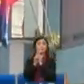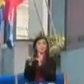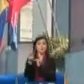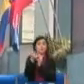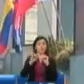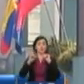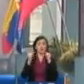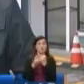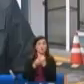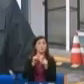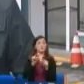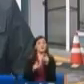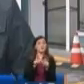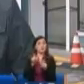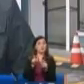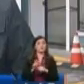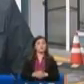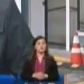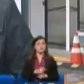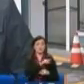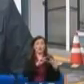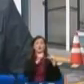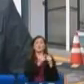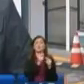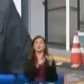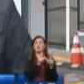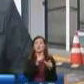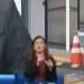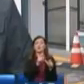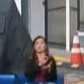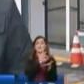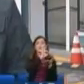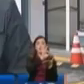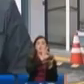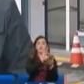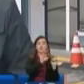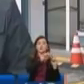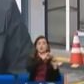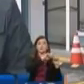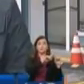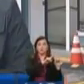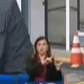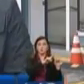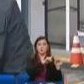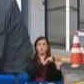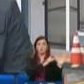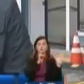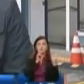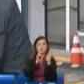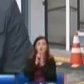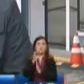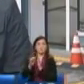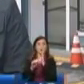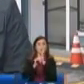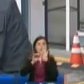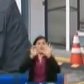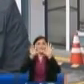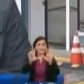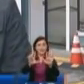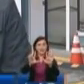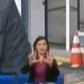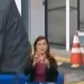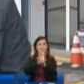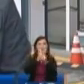colectivo. El colectivo, esta vez representado por Viviana Paredes y Kevin Pazmiño, presentó denuncias en contra de 7 medios